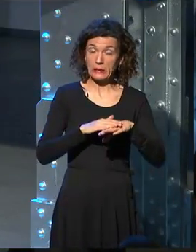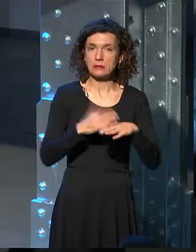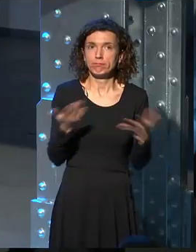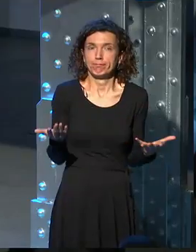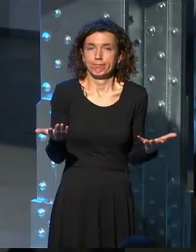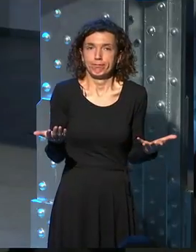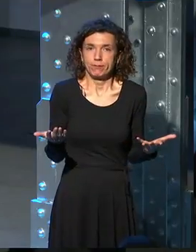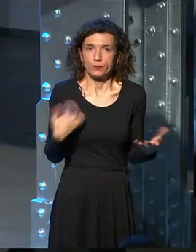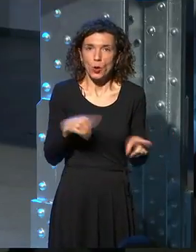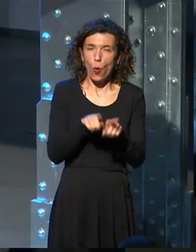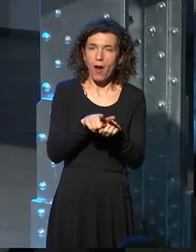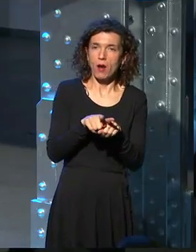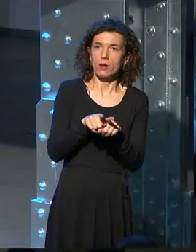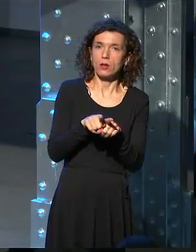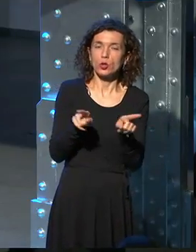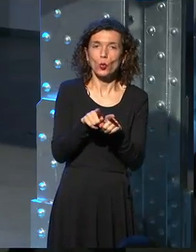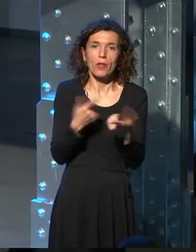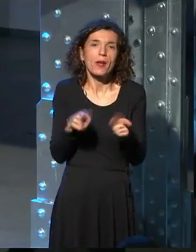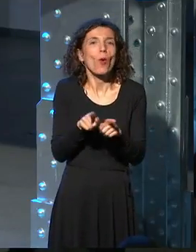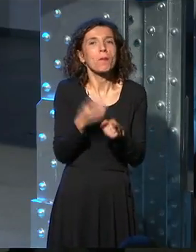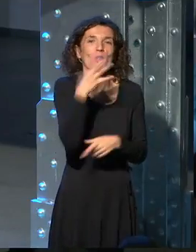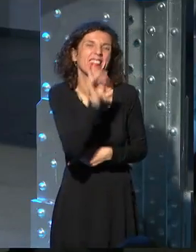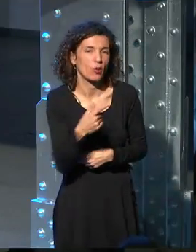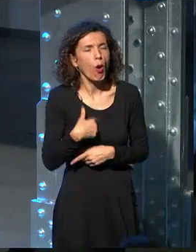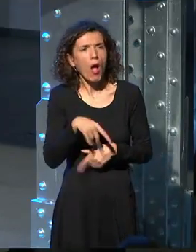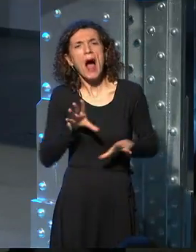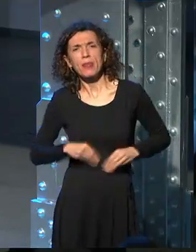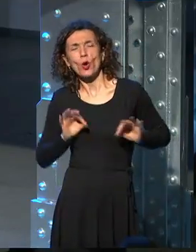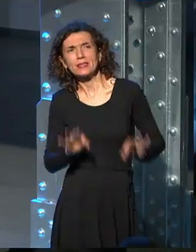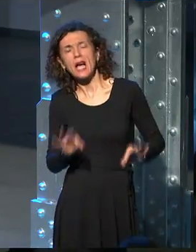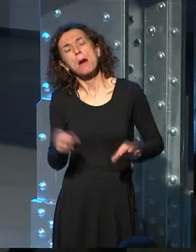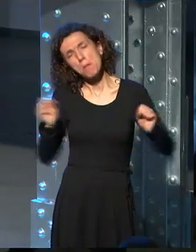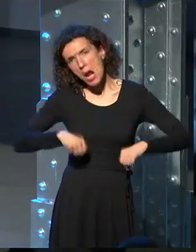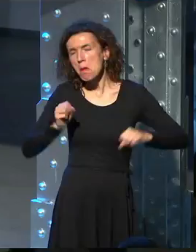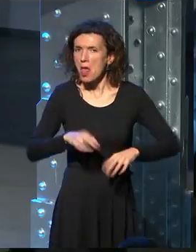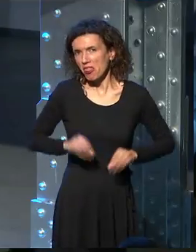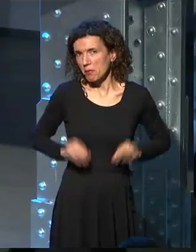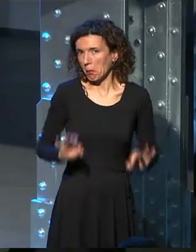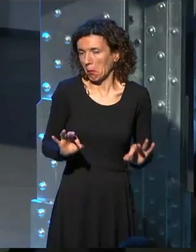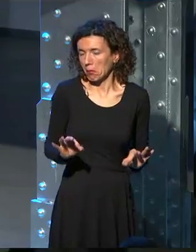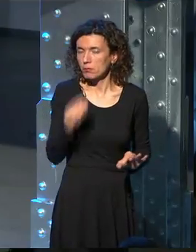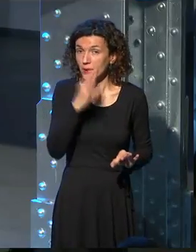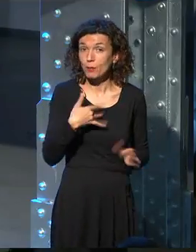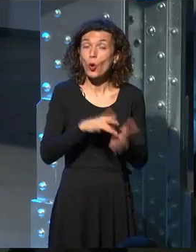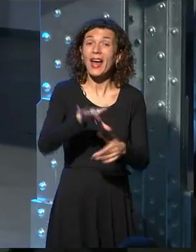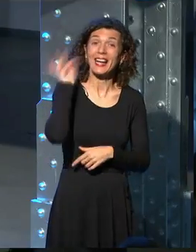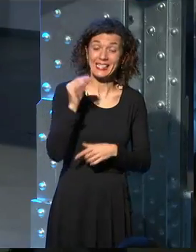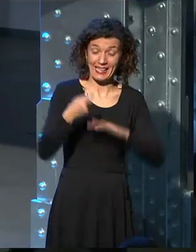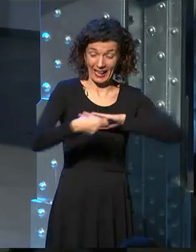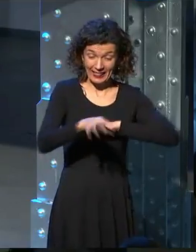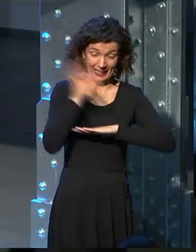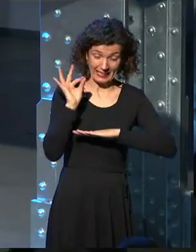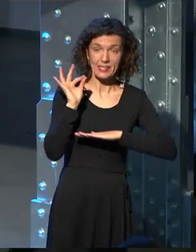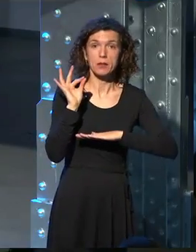que no te parezca que debes protestar, que es simplemente otra manera de plantearlo. Claro. Es decir, cuando elegiste esta